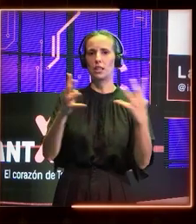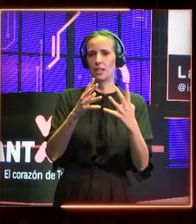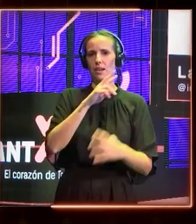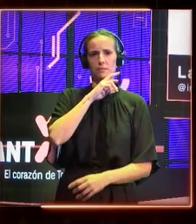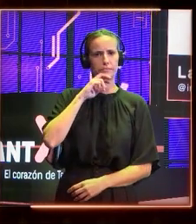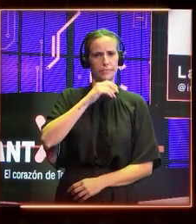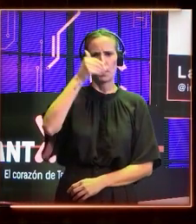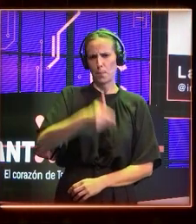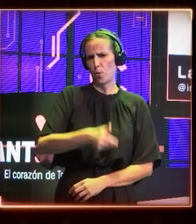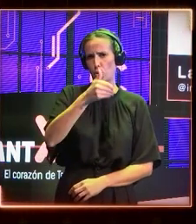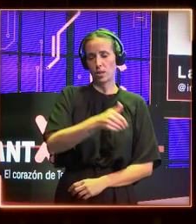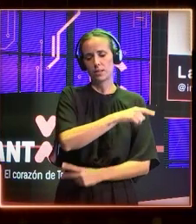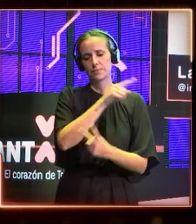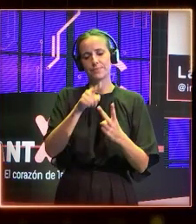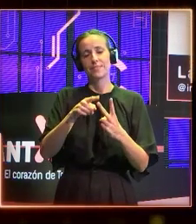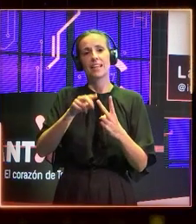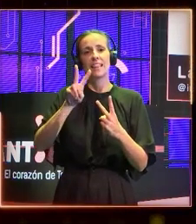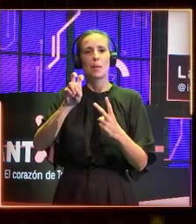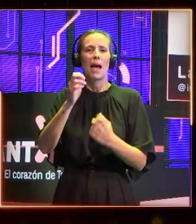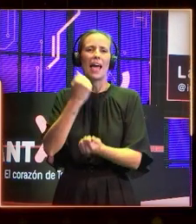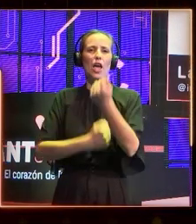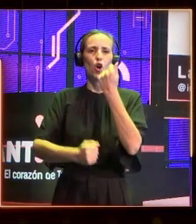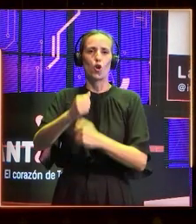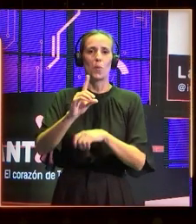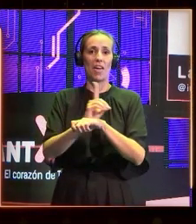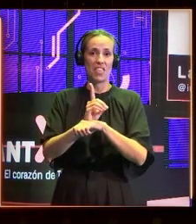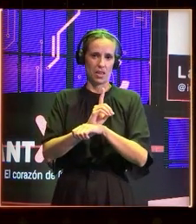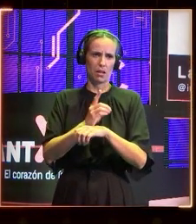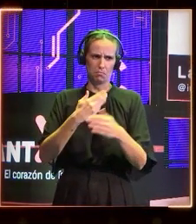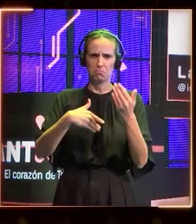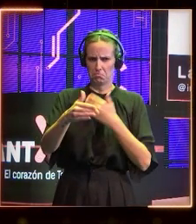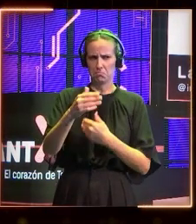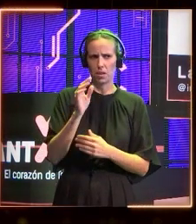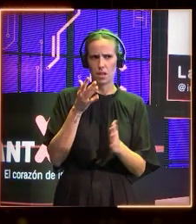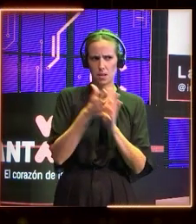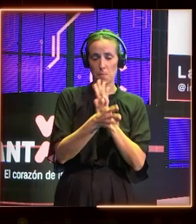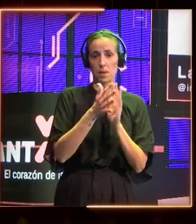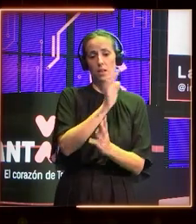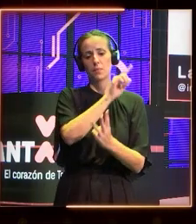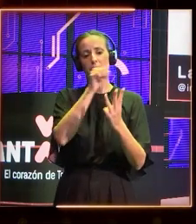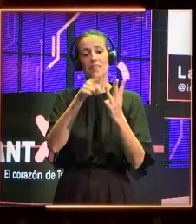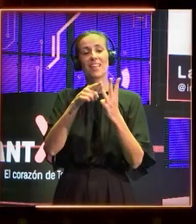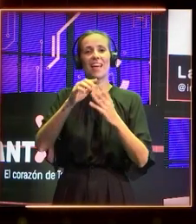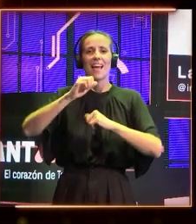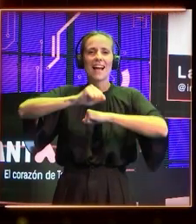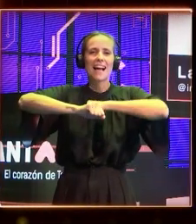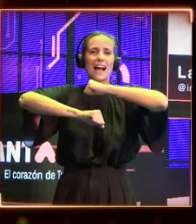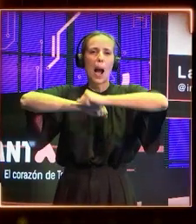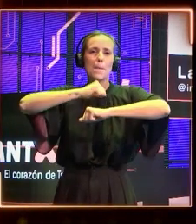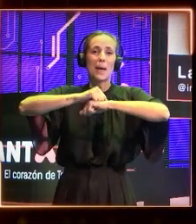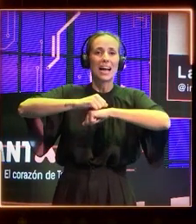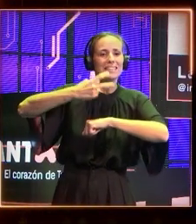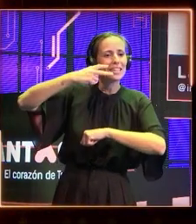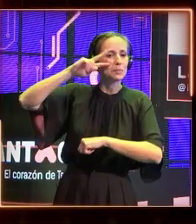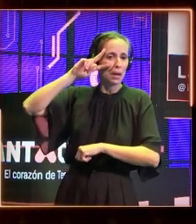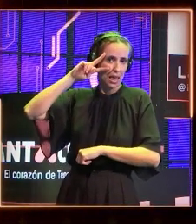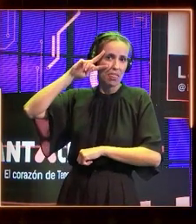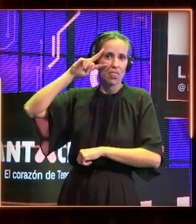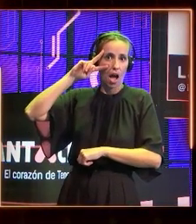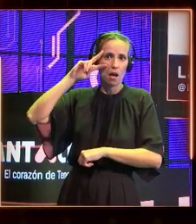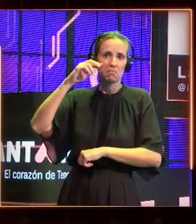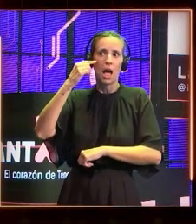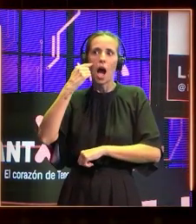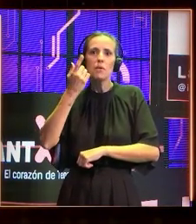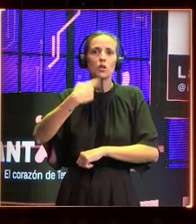importante es la economía digital que veremos y luego la parte que más voy a explicar que es la la capa experiencial que son Cómo cómo accedemos